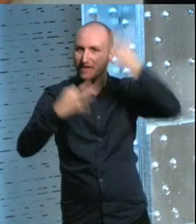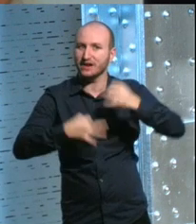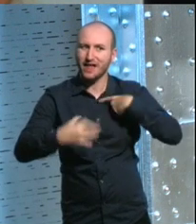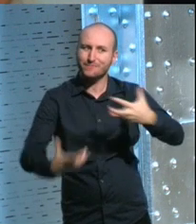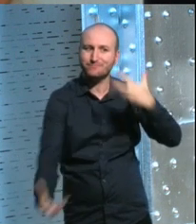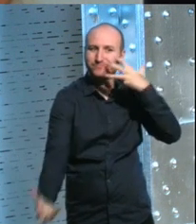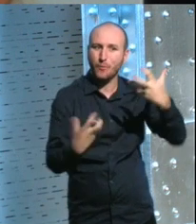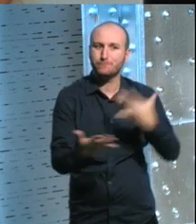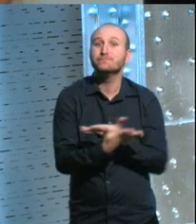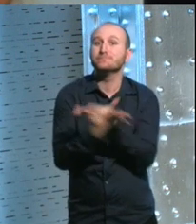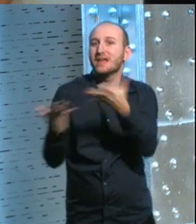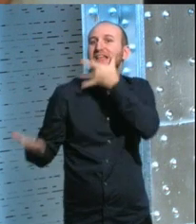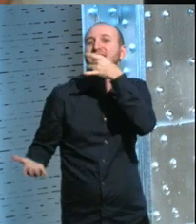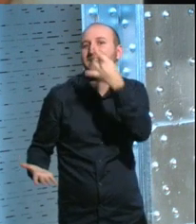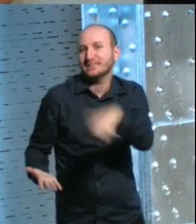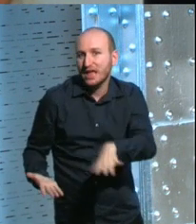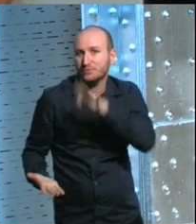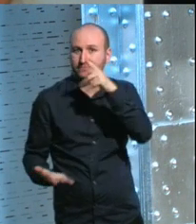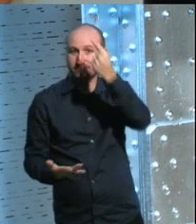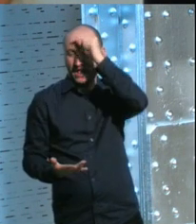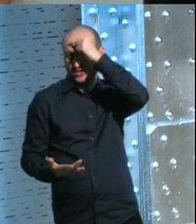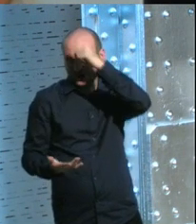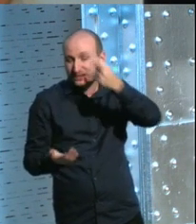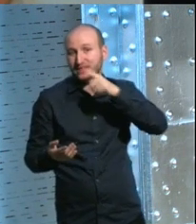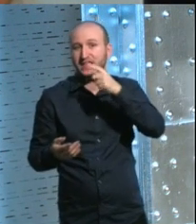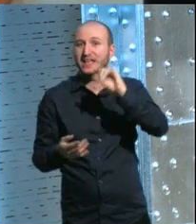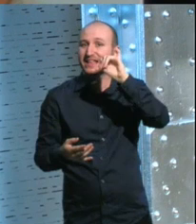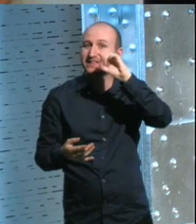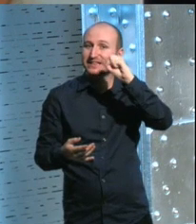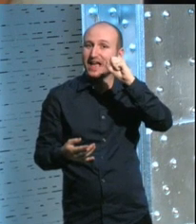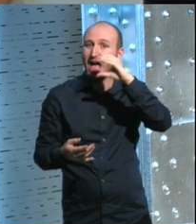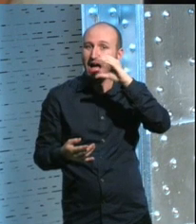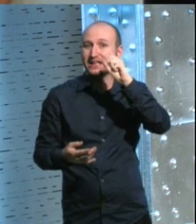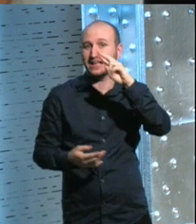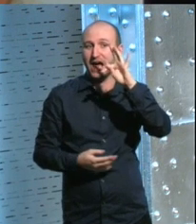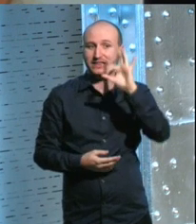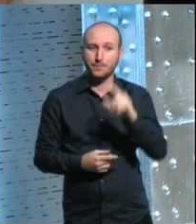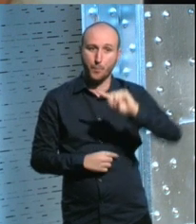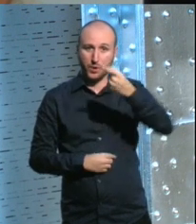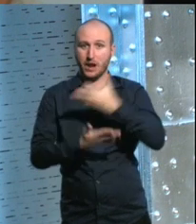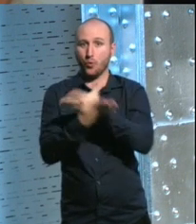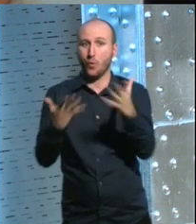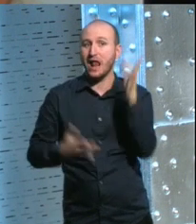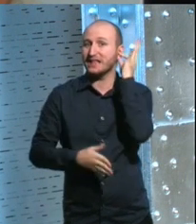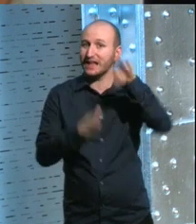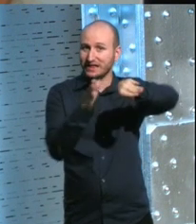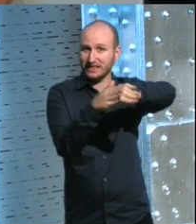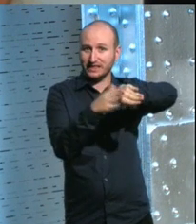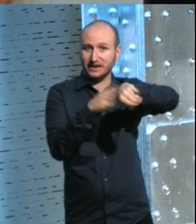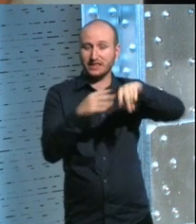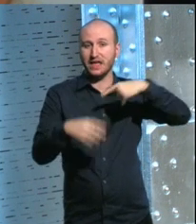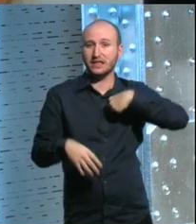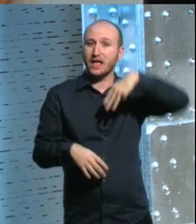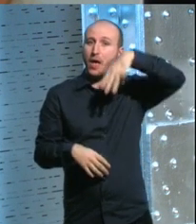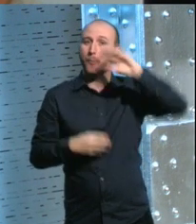impresionaron, son indonesios de Yakarta. La primera es la mujer de la izquierda, que es musulmana, como